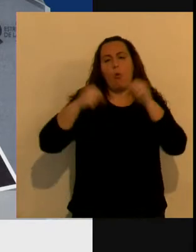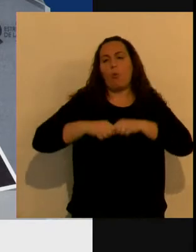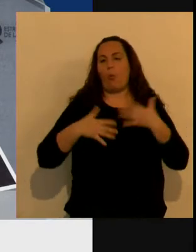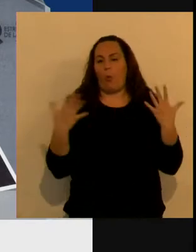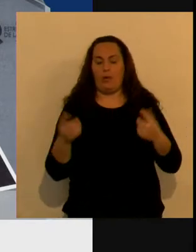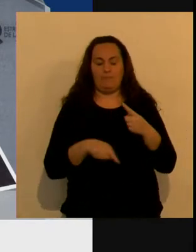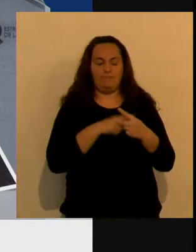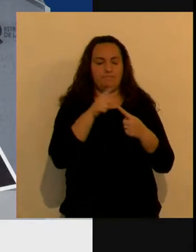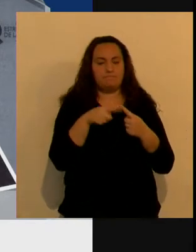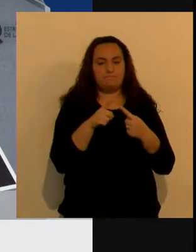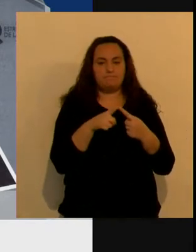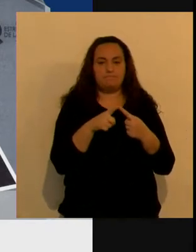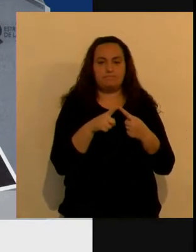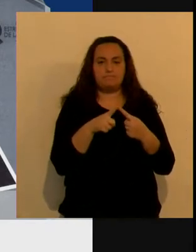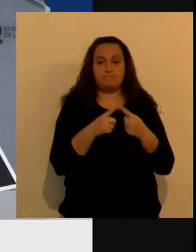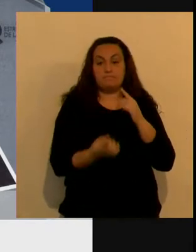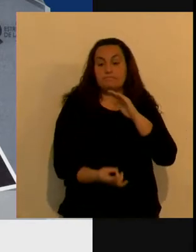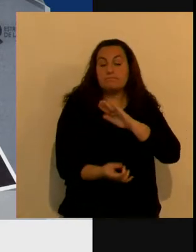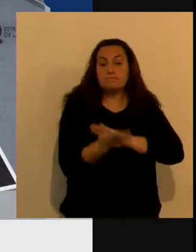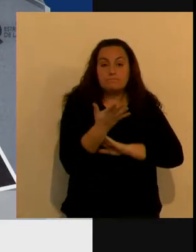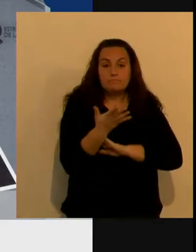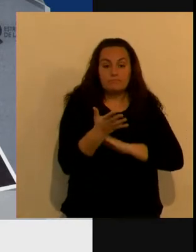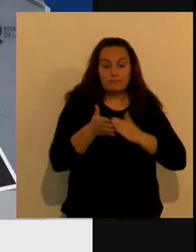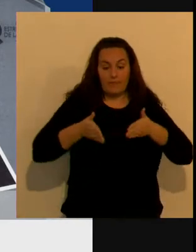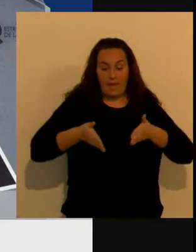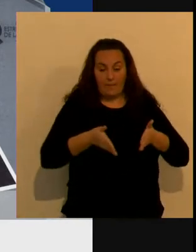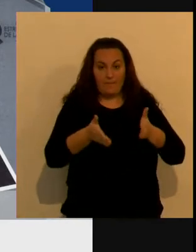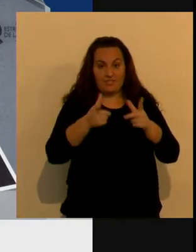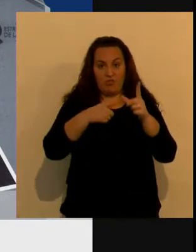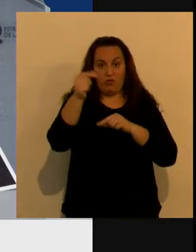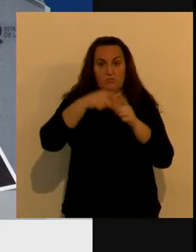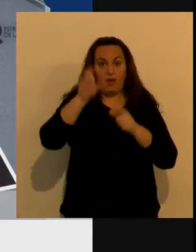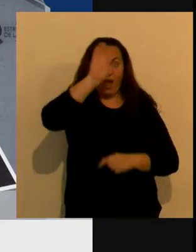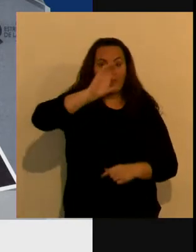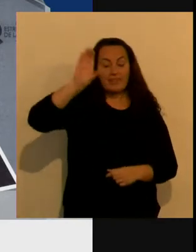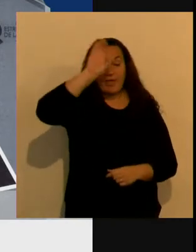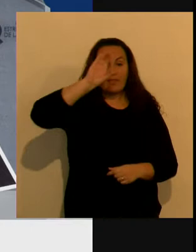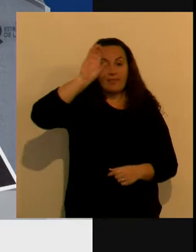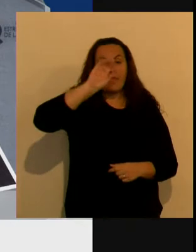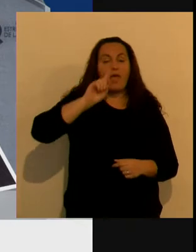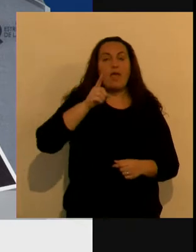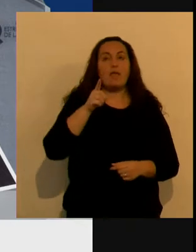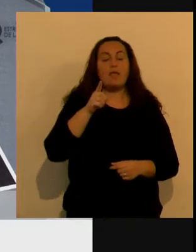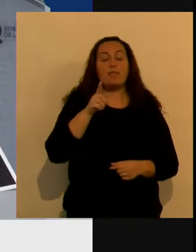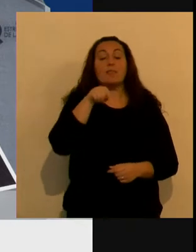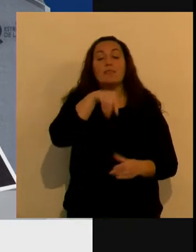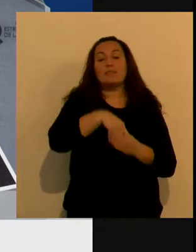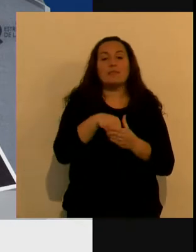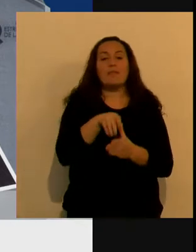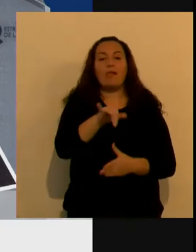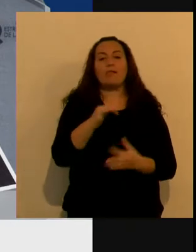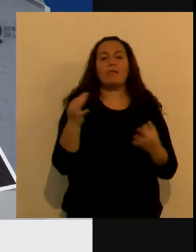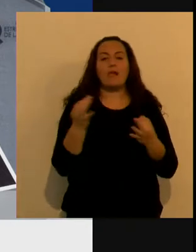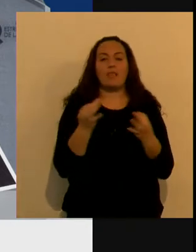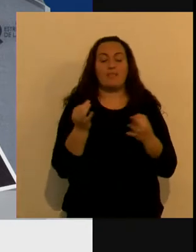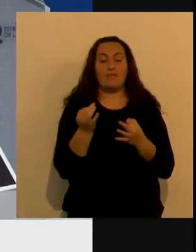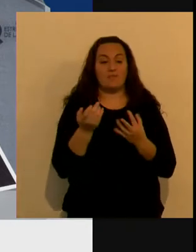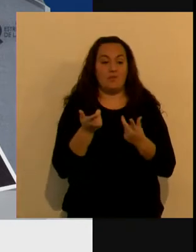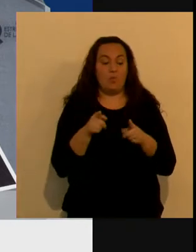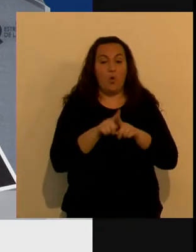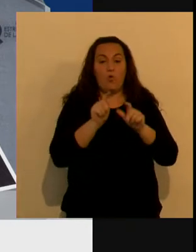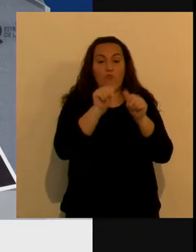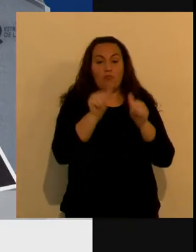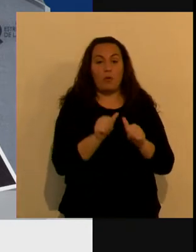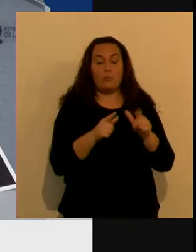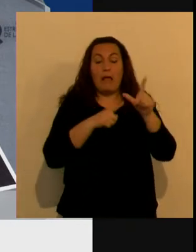Primero, la creación de un paseo de las estrellas de la ciencia en el cual plasmar en forma de